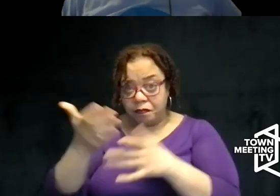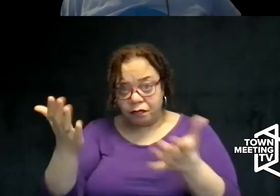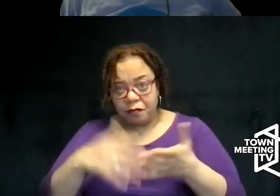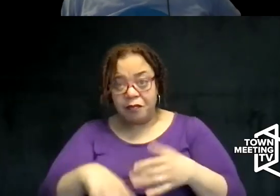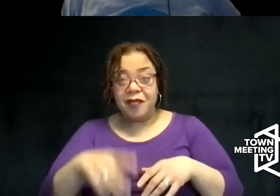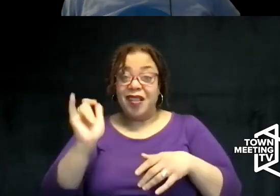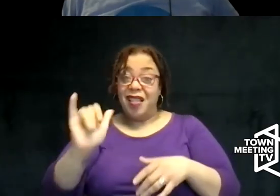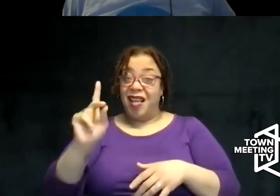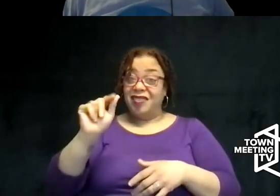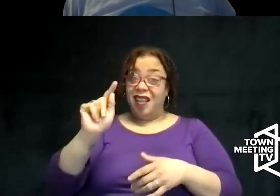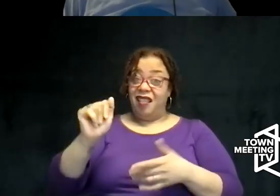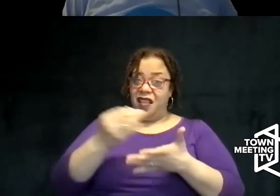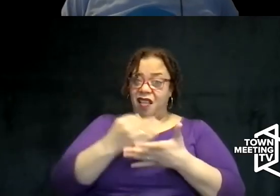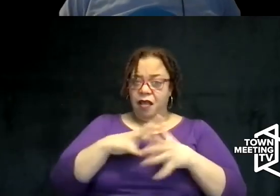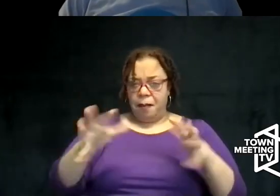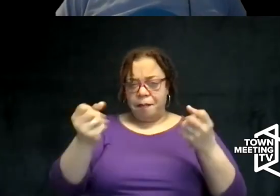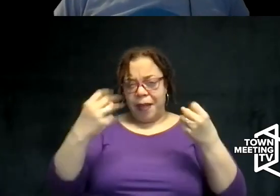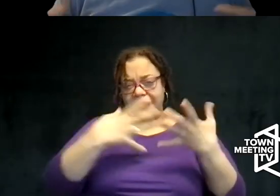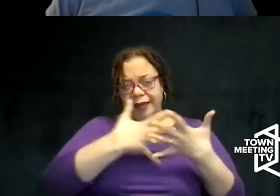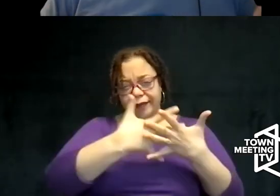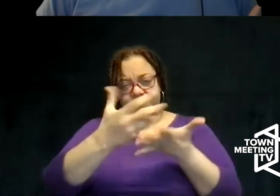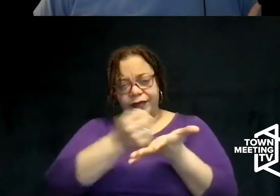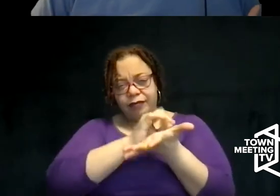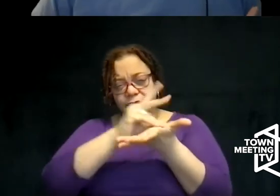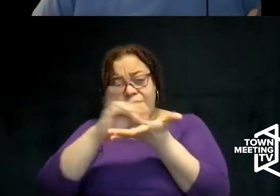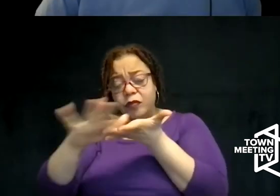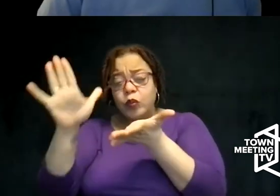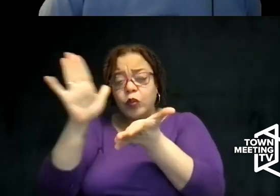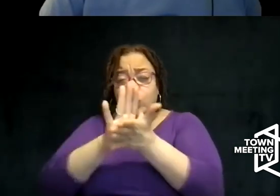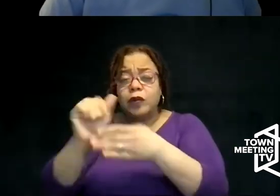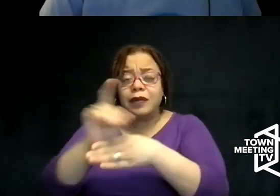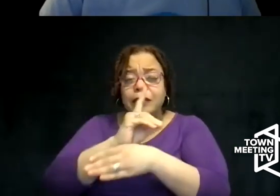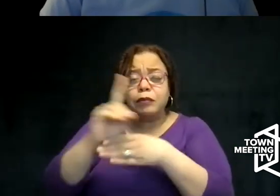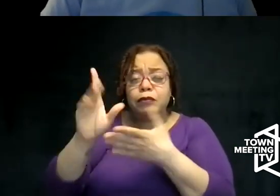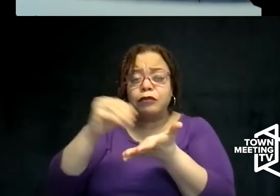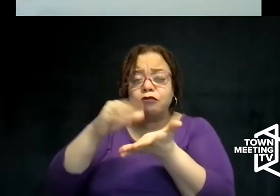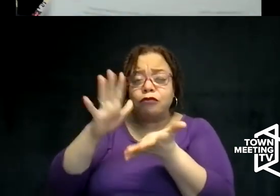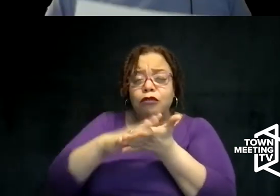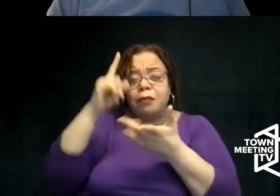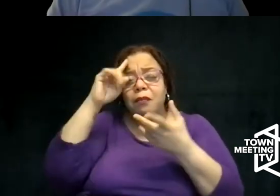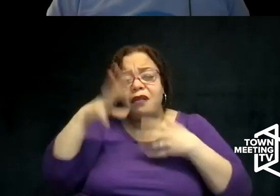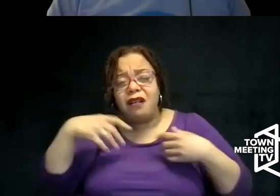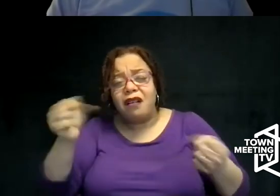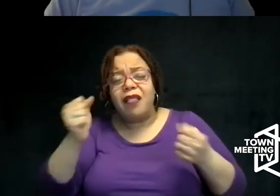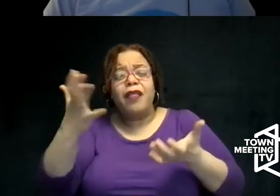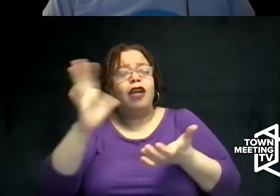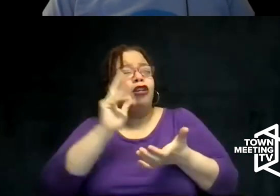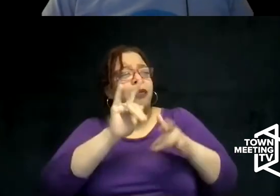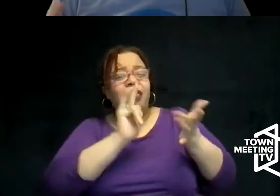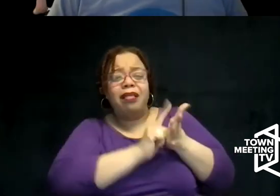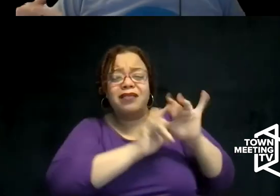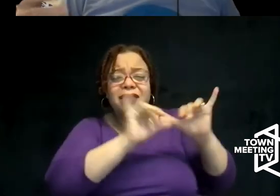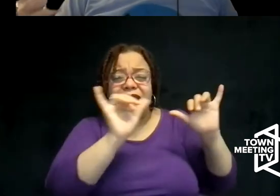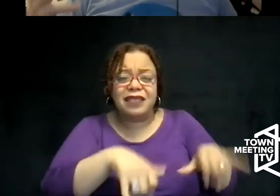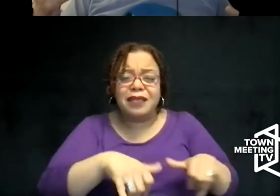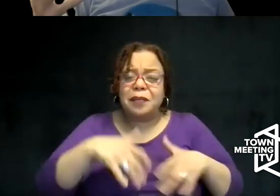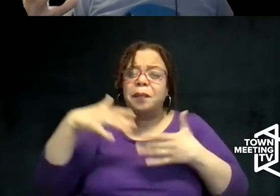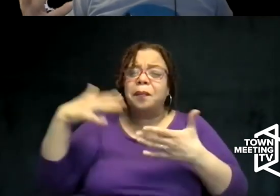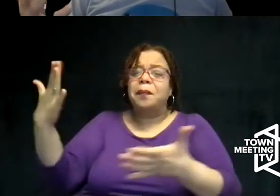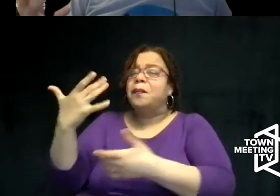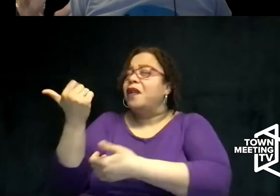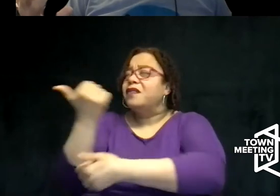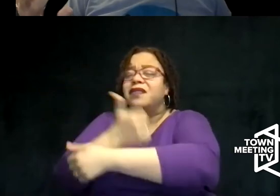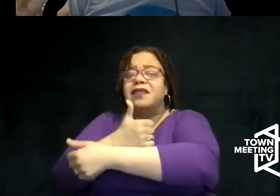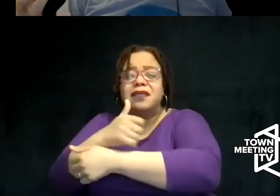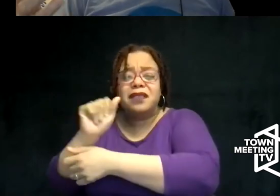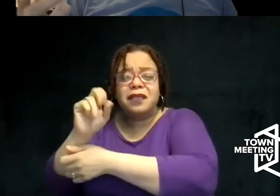de salud mental, del sistema criminal, de abuso de sustancia, de cuidado, etcétera, etcétera.